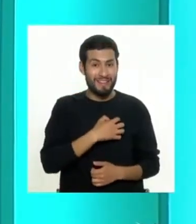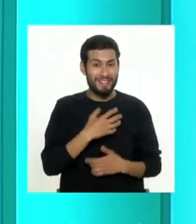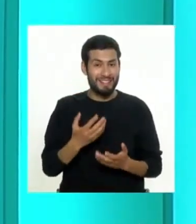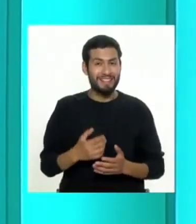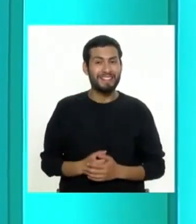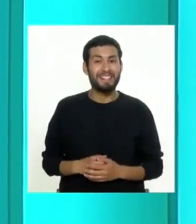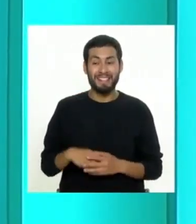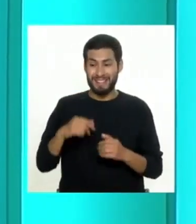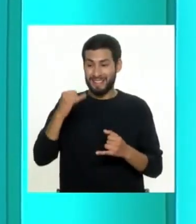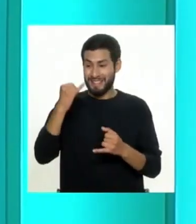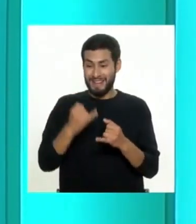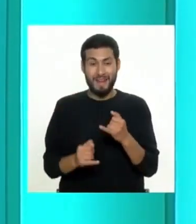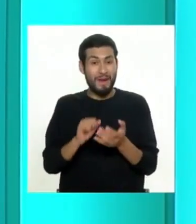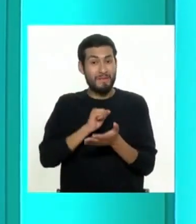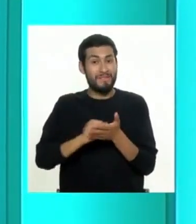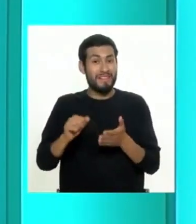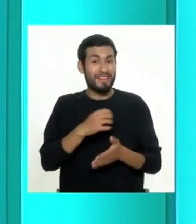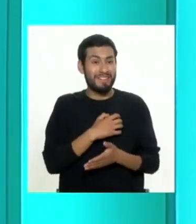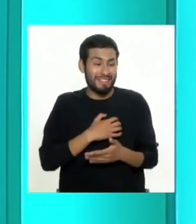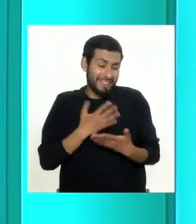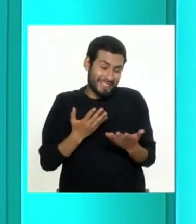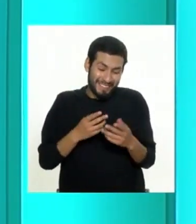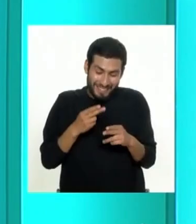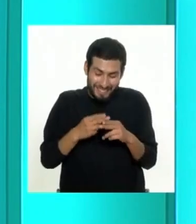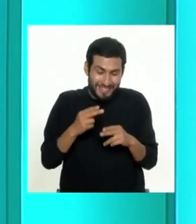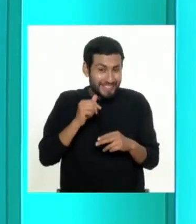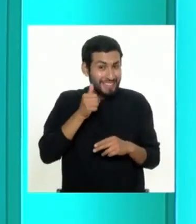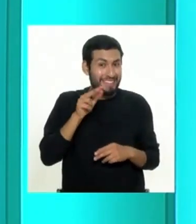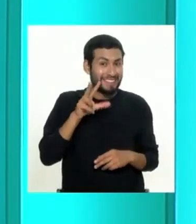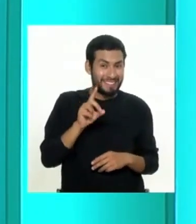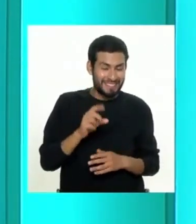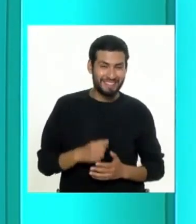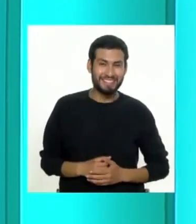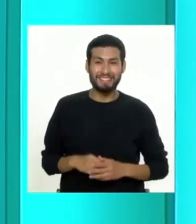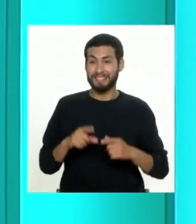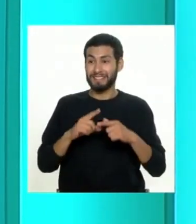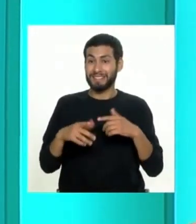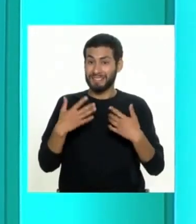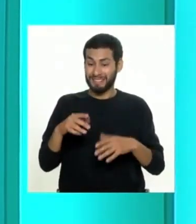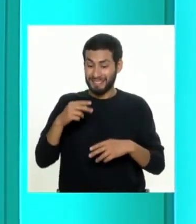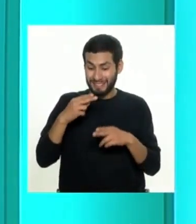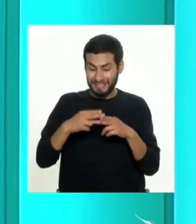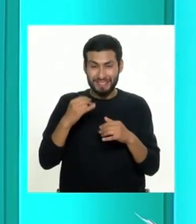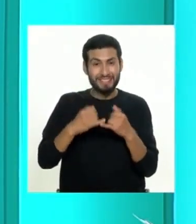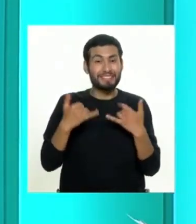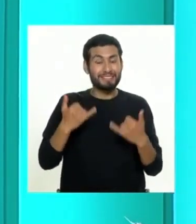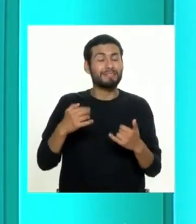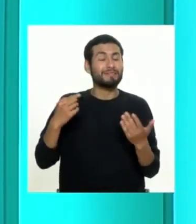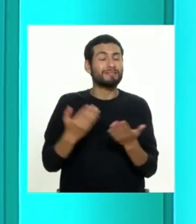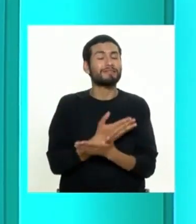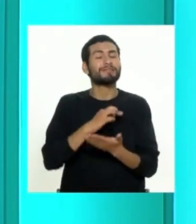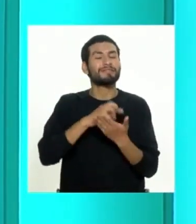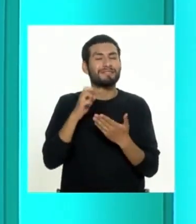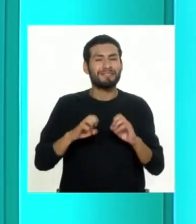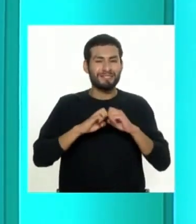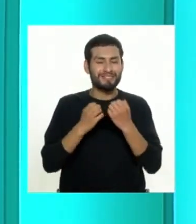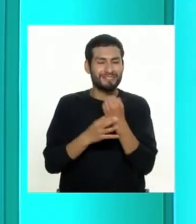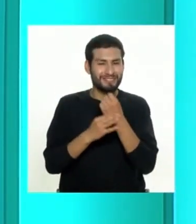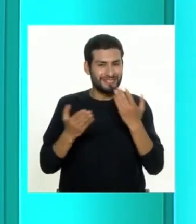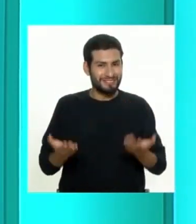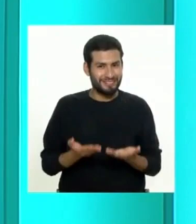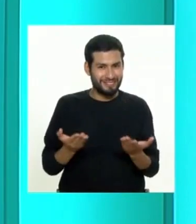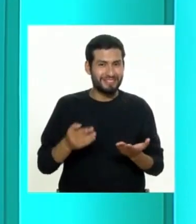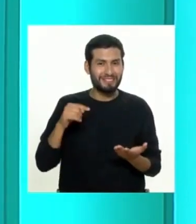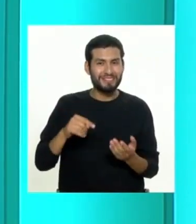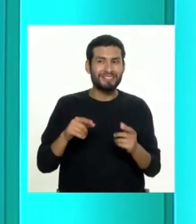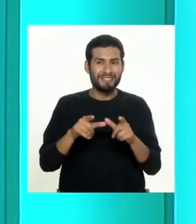Se termina el mes de mayo. Bueno, todavía mañana es 31. Pero ya damos inicio a un nuevo programa de Cuerpo Médico aquí en